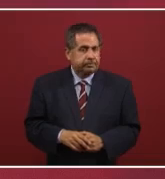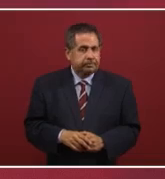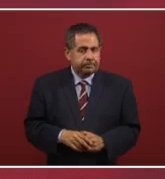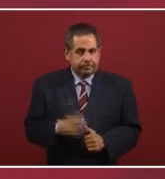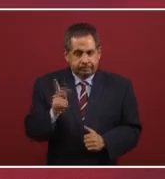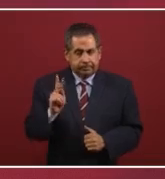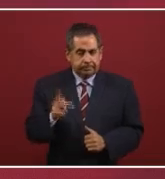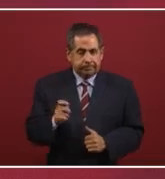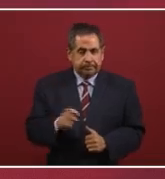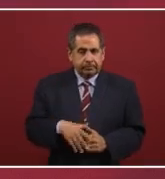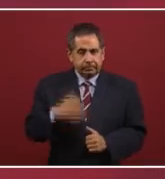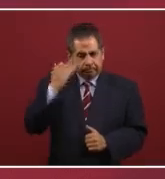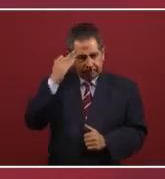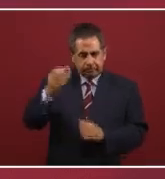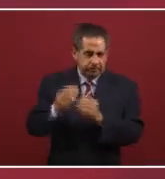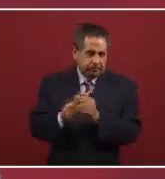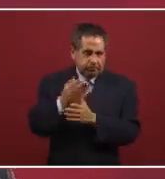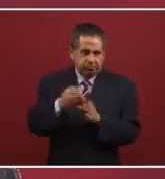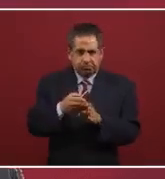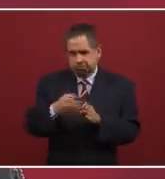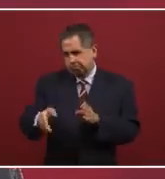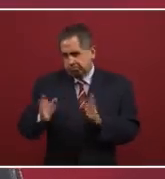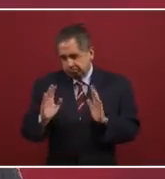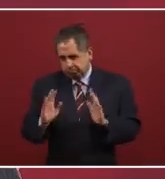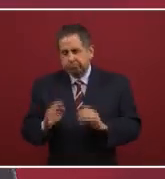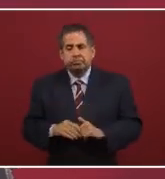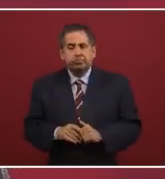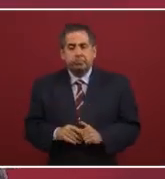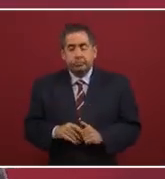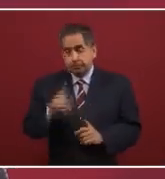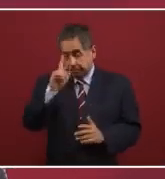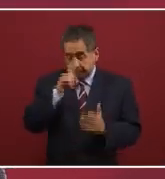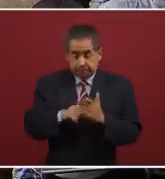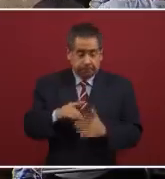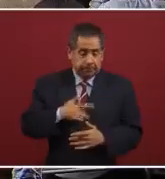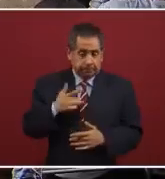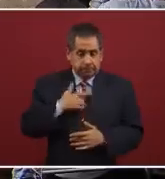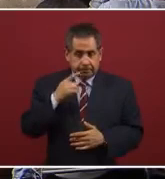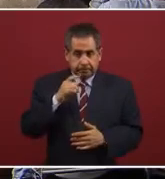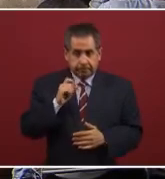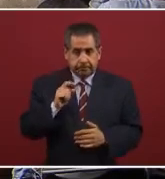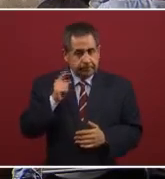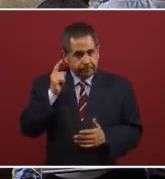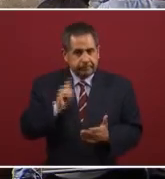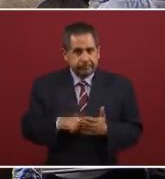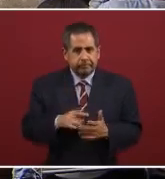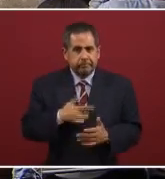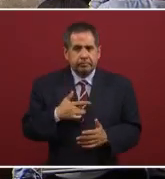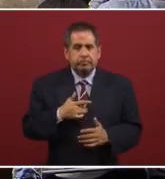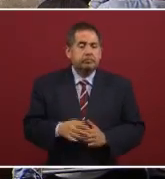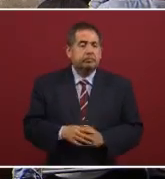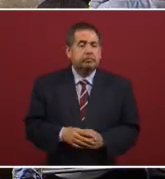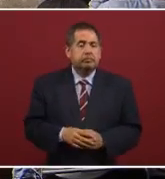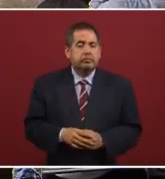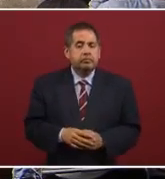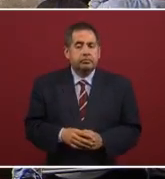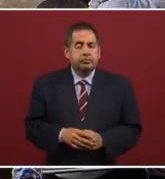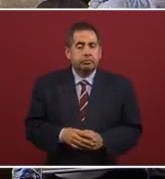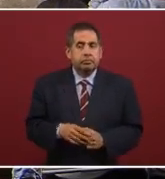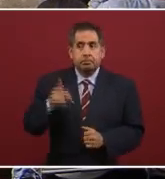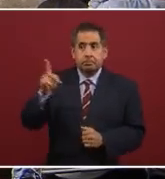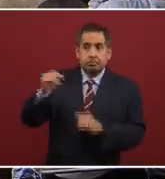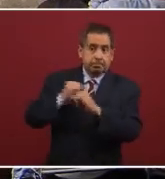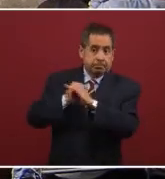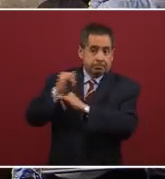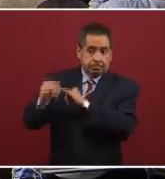es una etapa nueva. Creo yo que estos